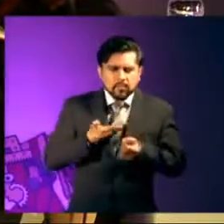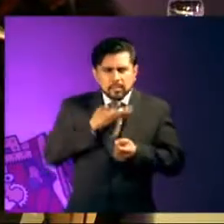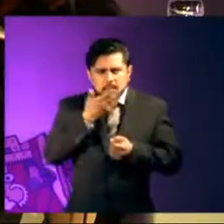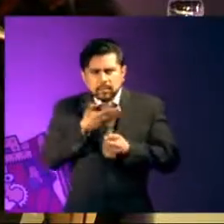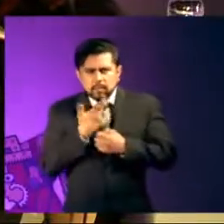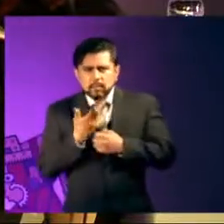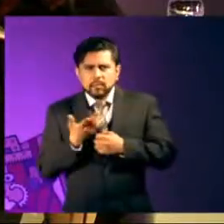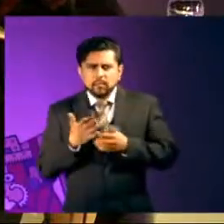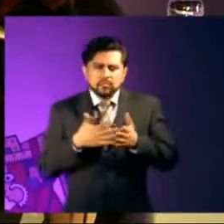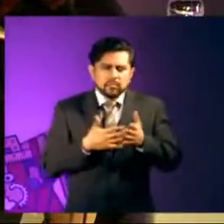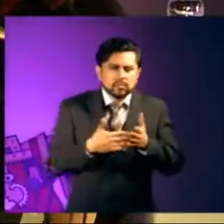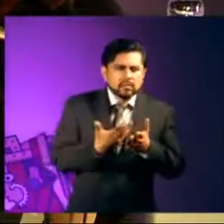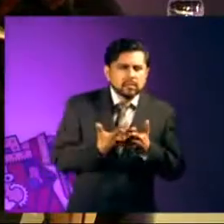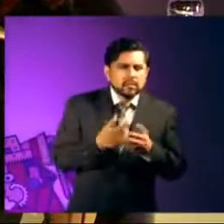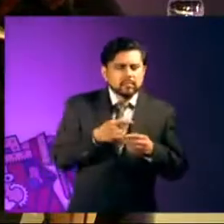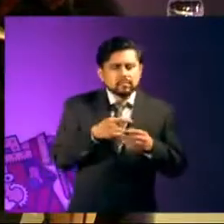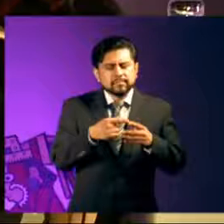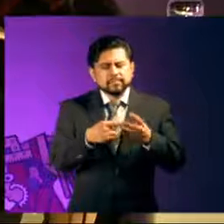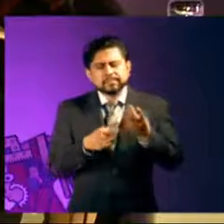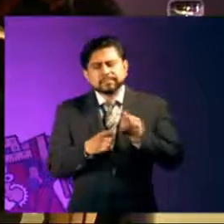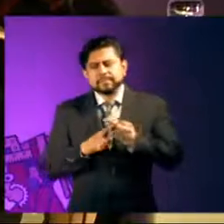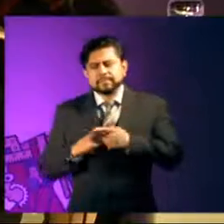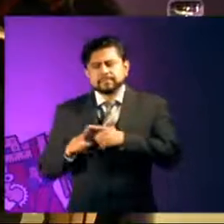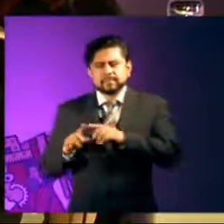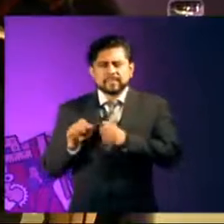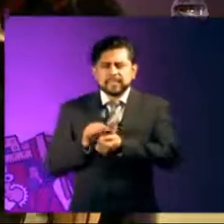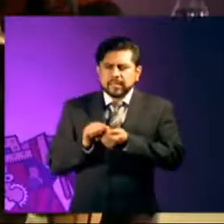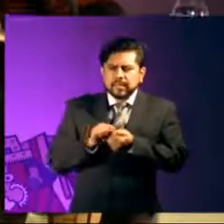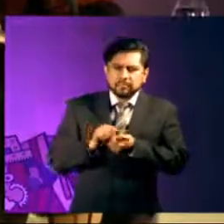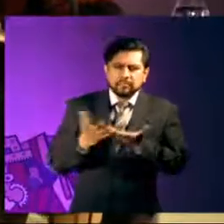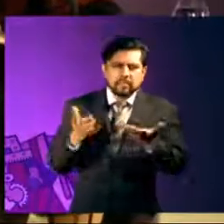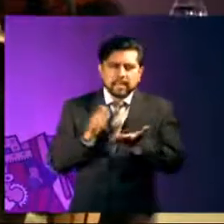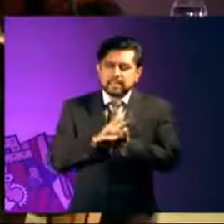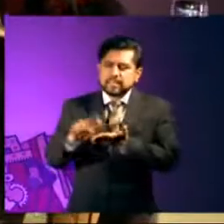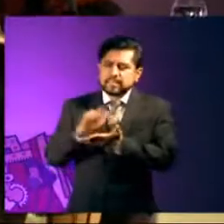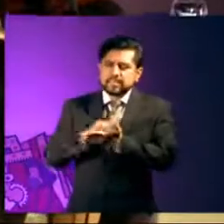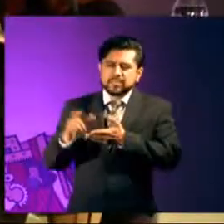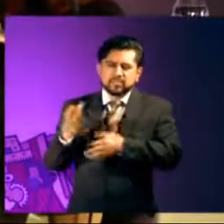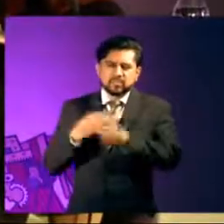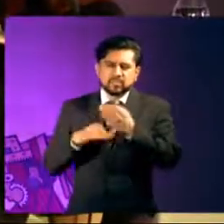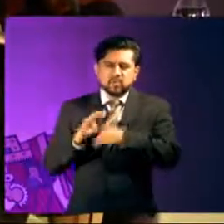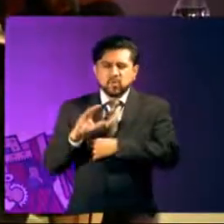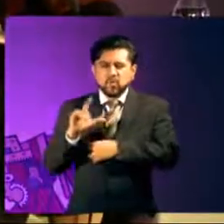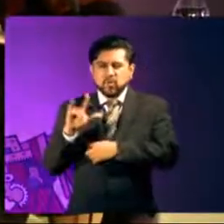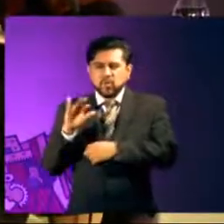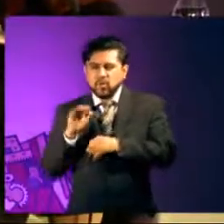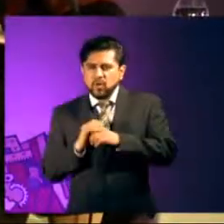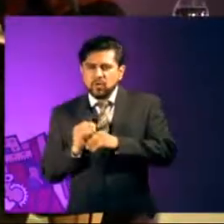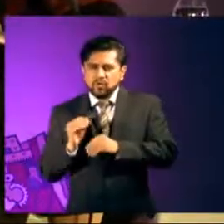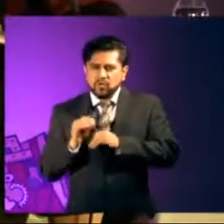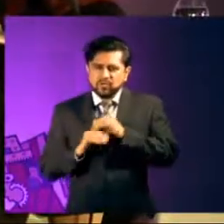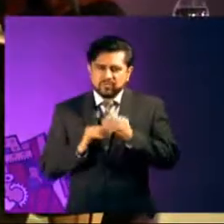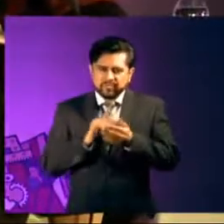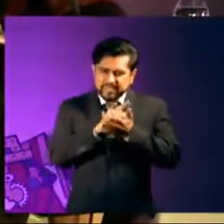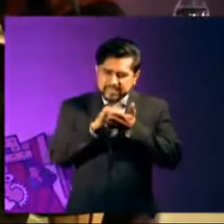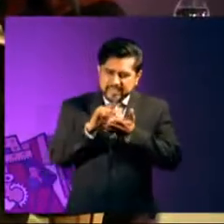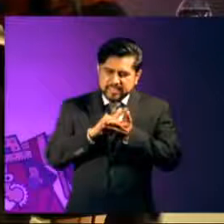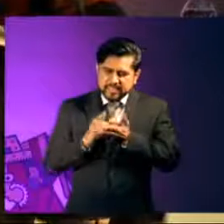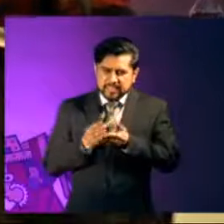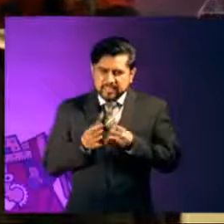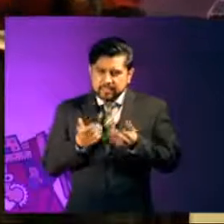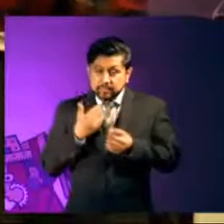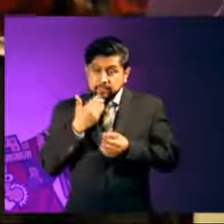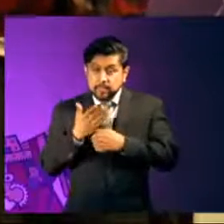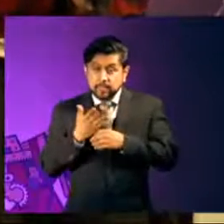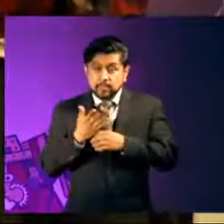cocinar lavar con cloro las cosas etcétera y al mismo tiempo